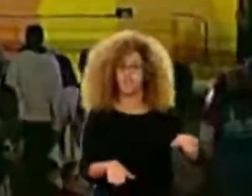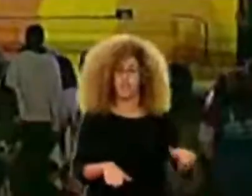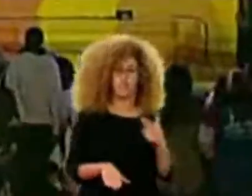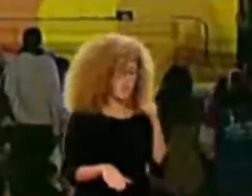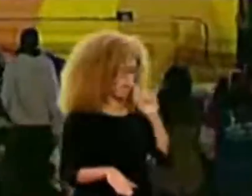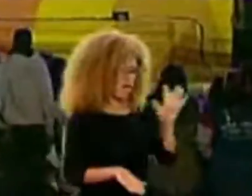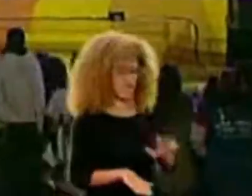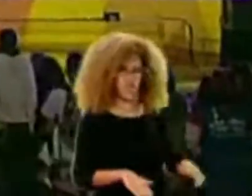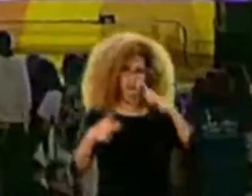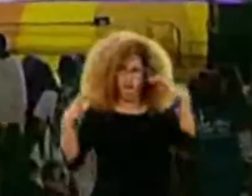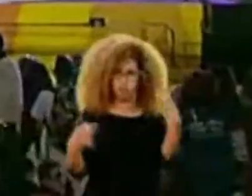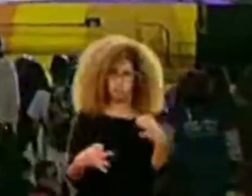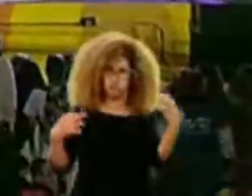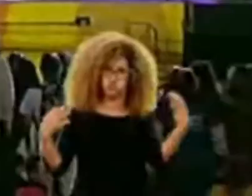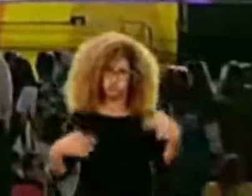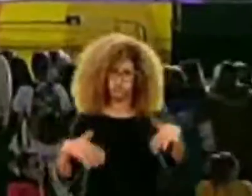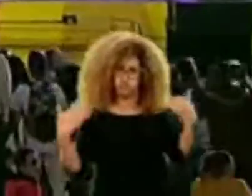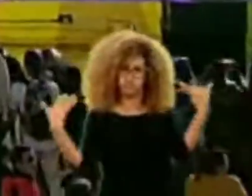pueda